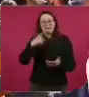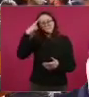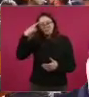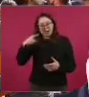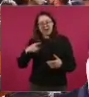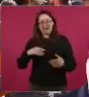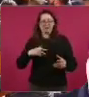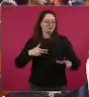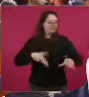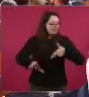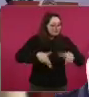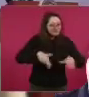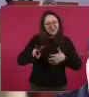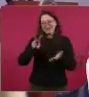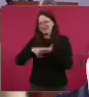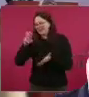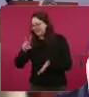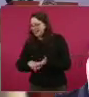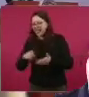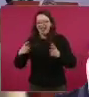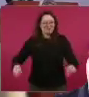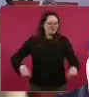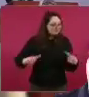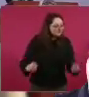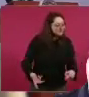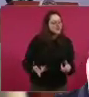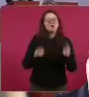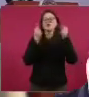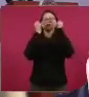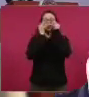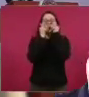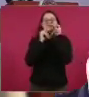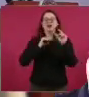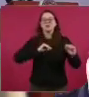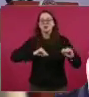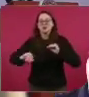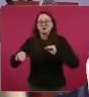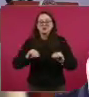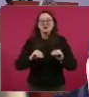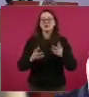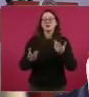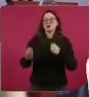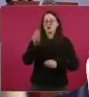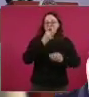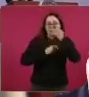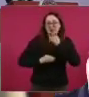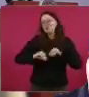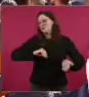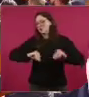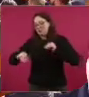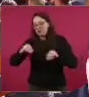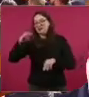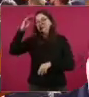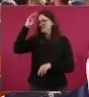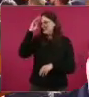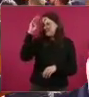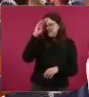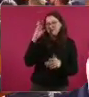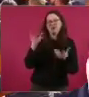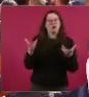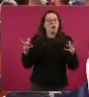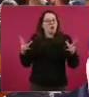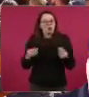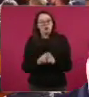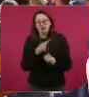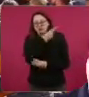saltar, patinar, rodar, el movimiento, comer para el movimiento y el pensamiento. En